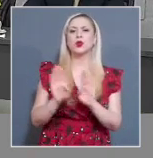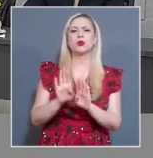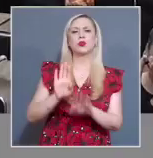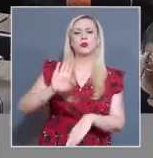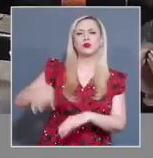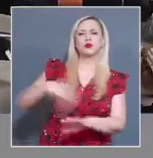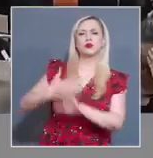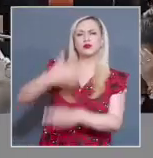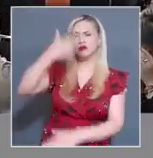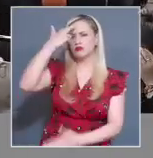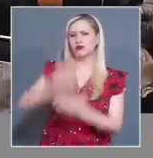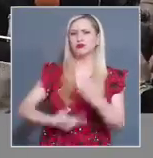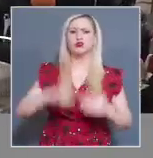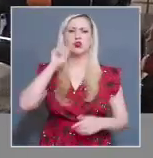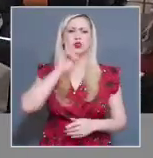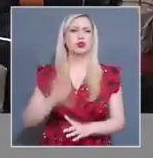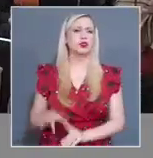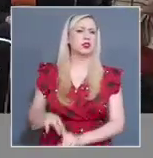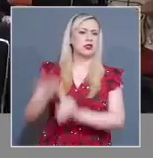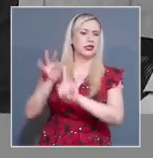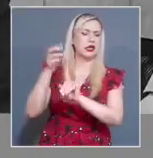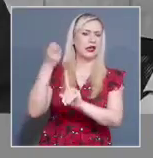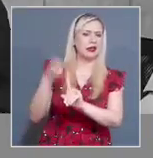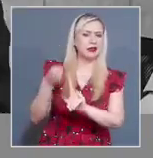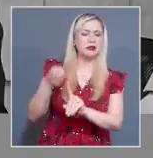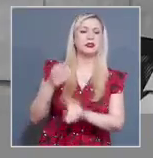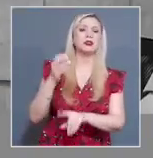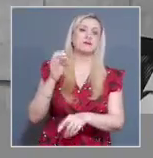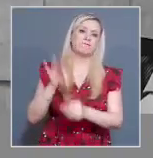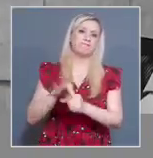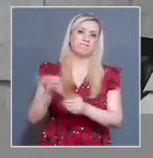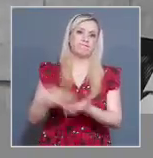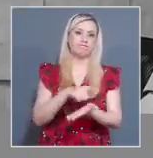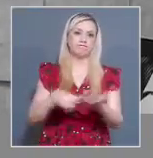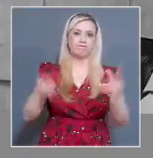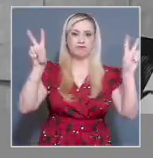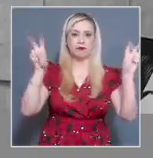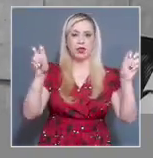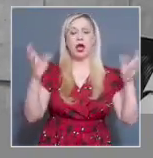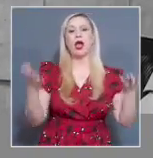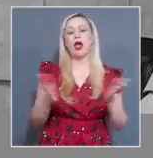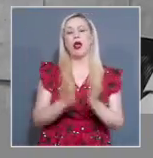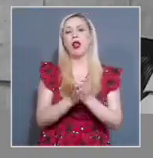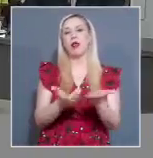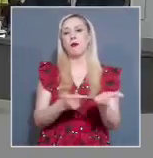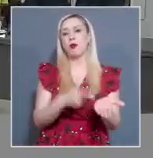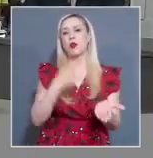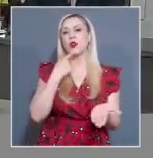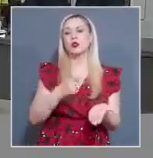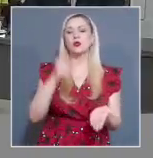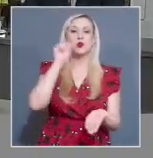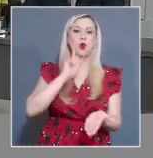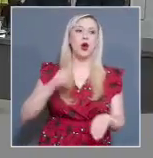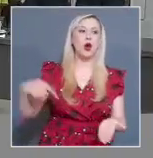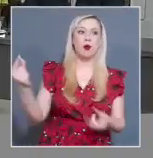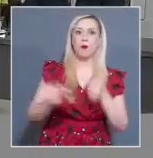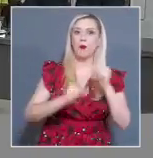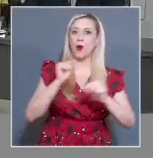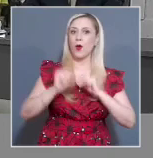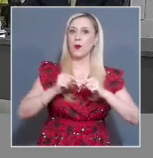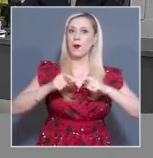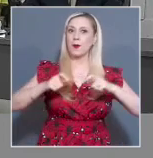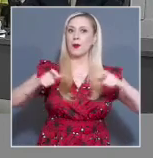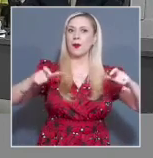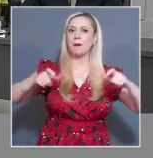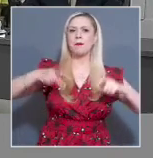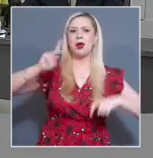por razón de género en materia electoral, agregó que con la participación de mujeres en puestos de poder ha incrementado la violencia